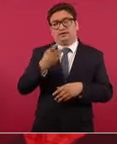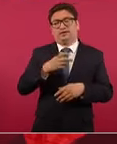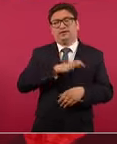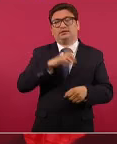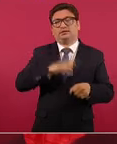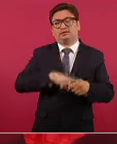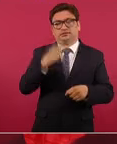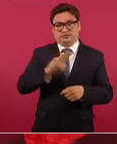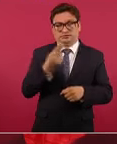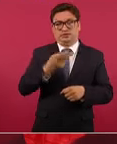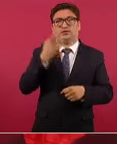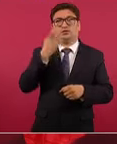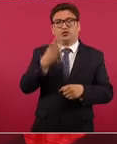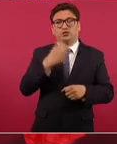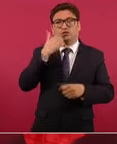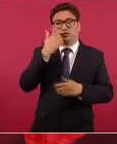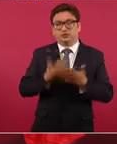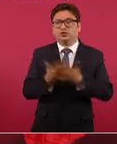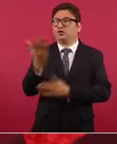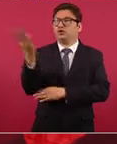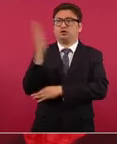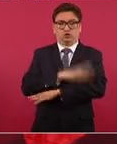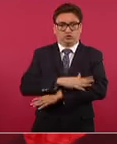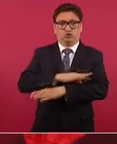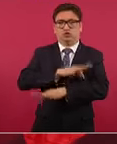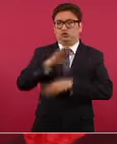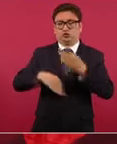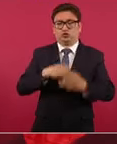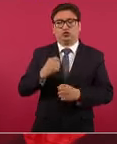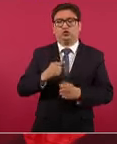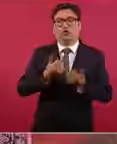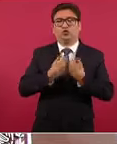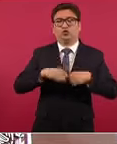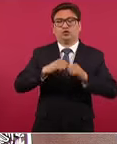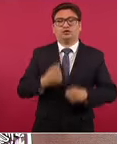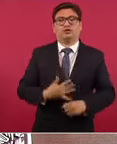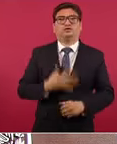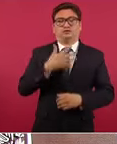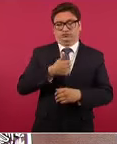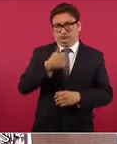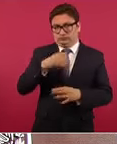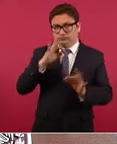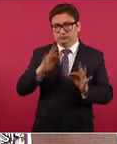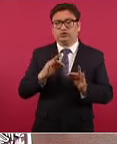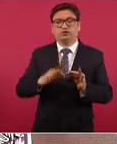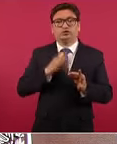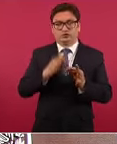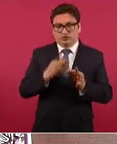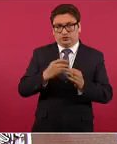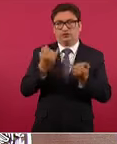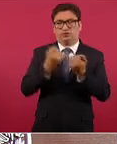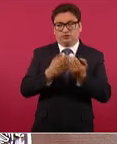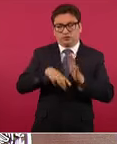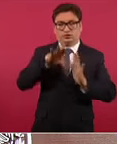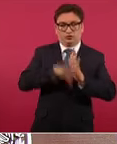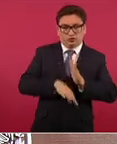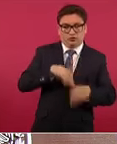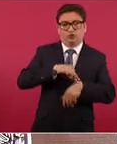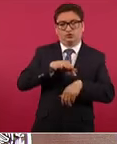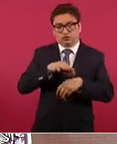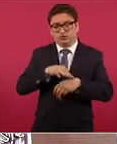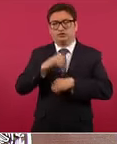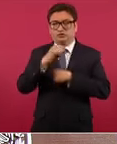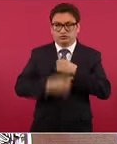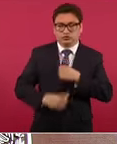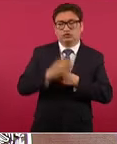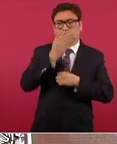cubrir en todos los turnos como un hospital y bienestar que va a ser ya en todas las en ginecología pediatría cirugía anestesia